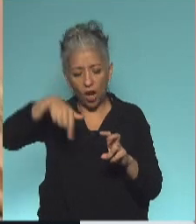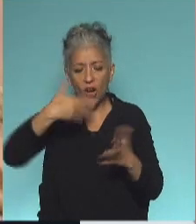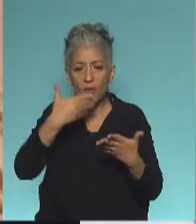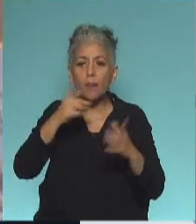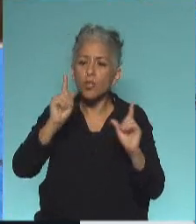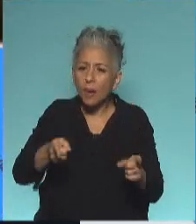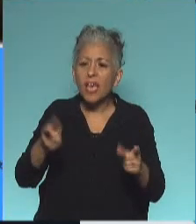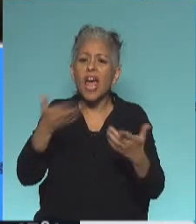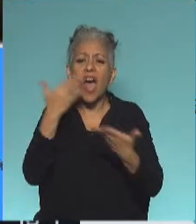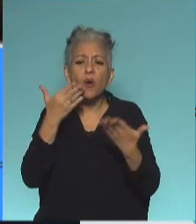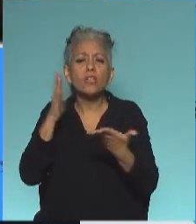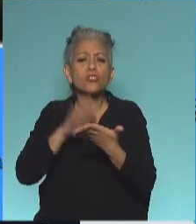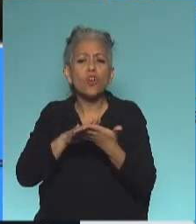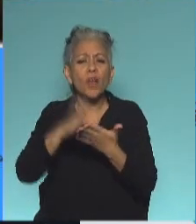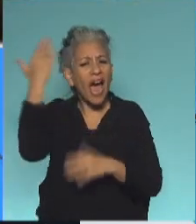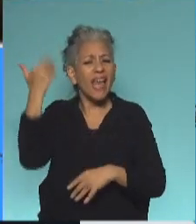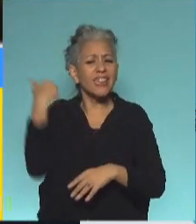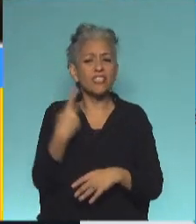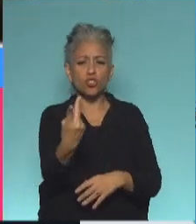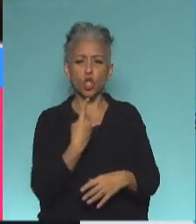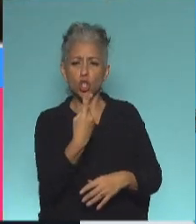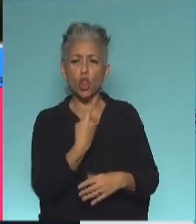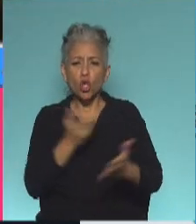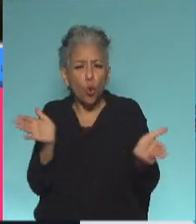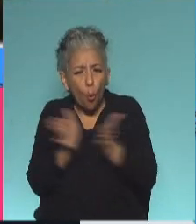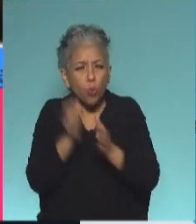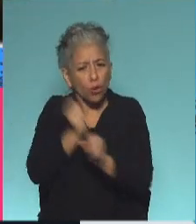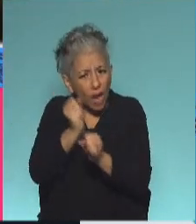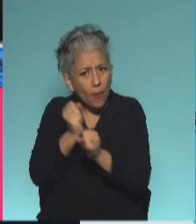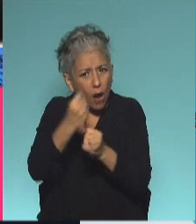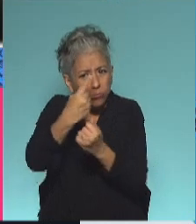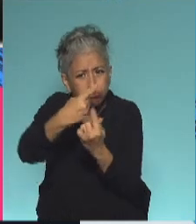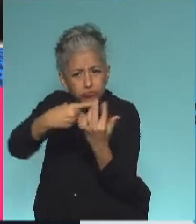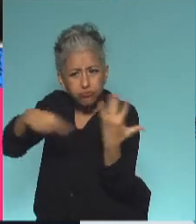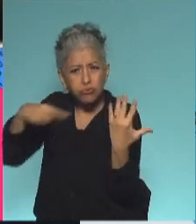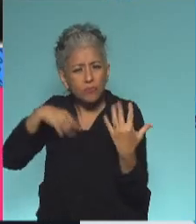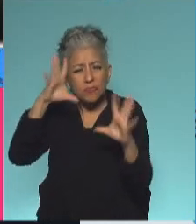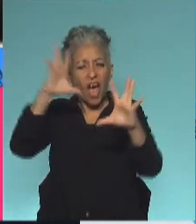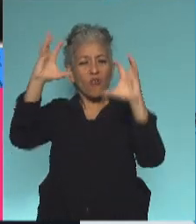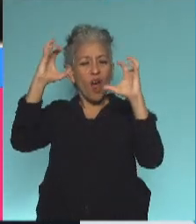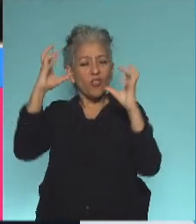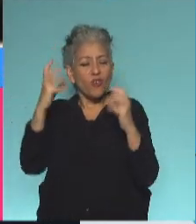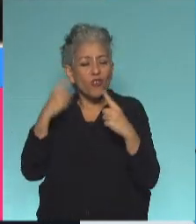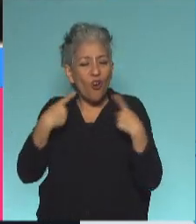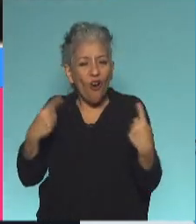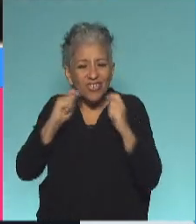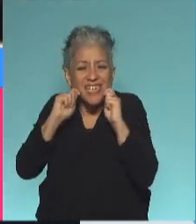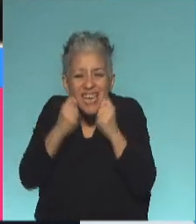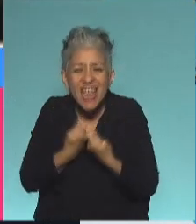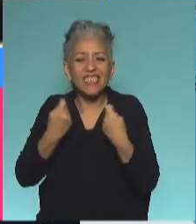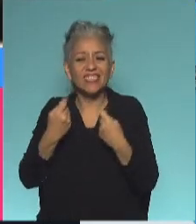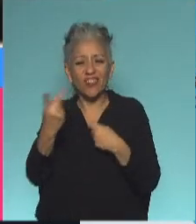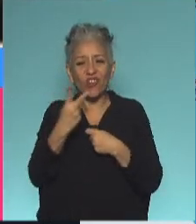charlemos de que hemos compartido juntos muchas ficciones, y tengo los mejores recuerdos de cuando trabajamos juntos, Héctor, y ya volverán